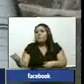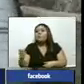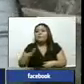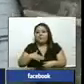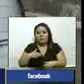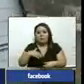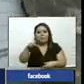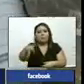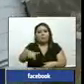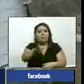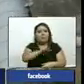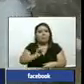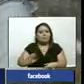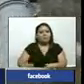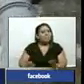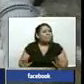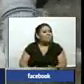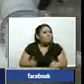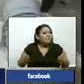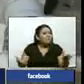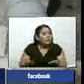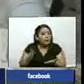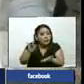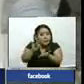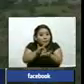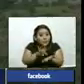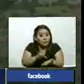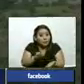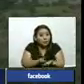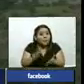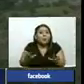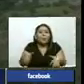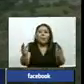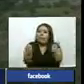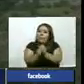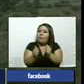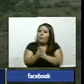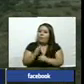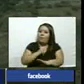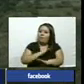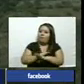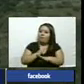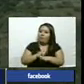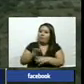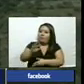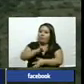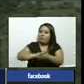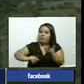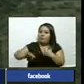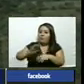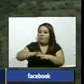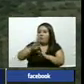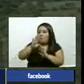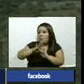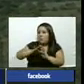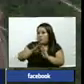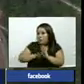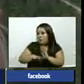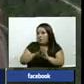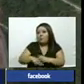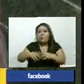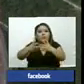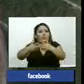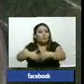El Salvador. Se busca desarrollarlos. Menor impacto de daño al medio ambiente. Reduce los costos de producción y